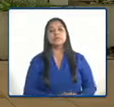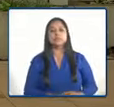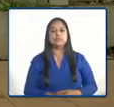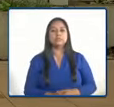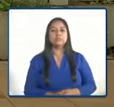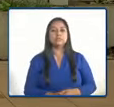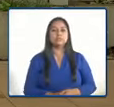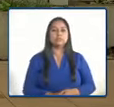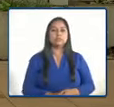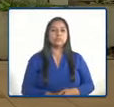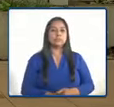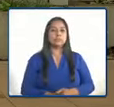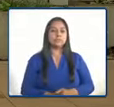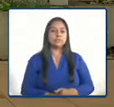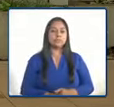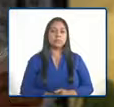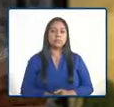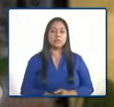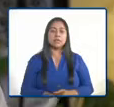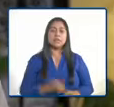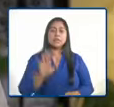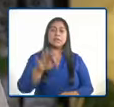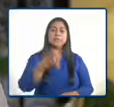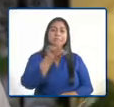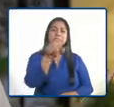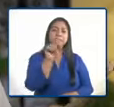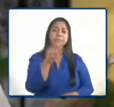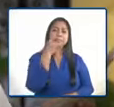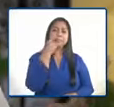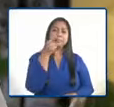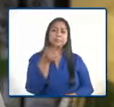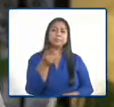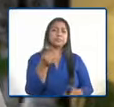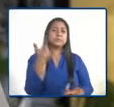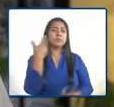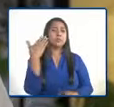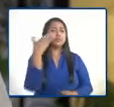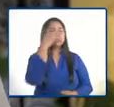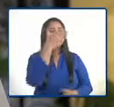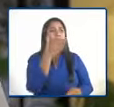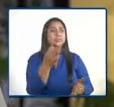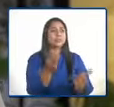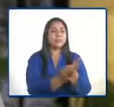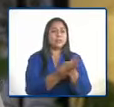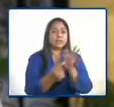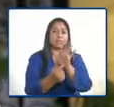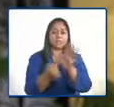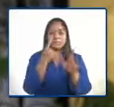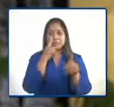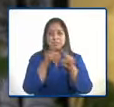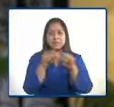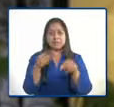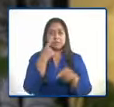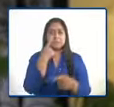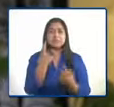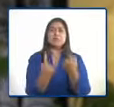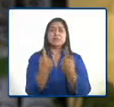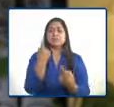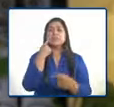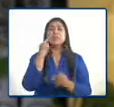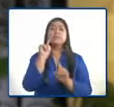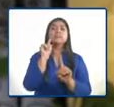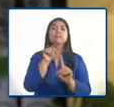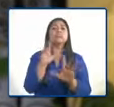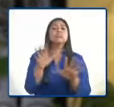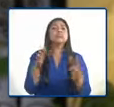Director, buen día. Buen específicamente día. En los vuelos de Guatemala y Tapachula, ¿cuál ha sido el impacto que se ha tenido desde que se inició con